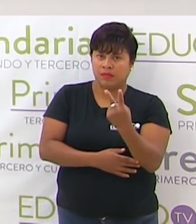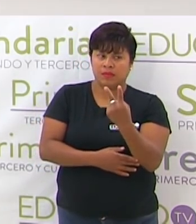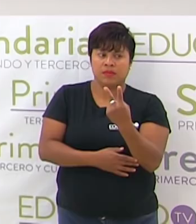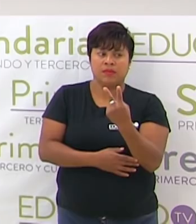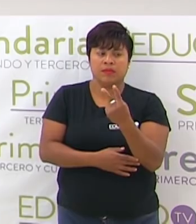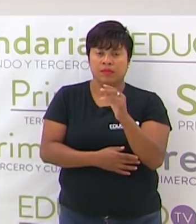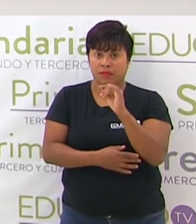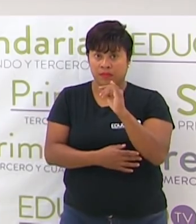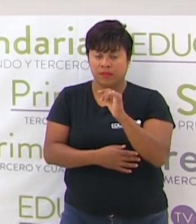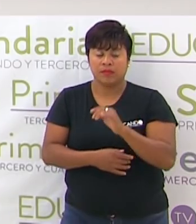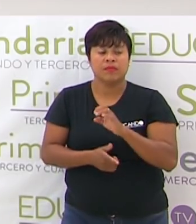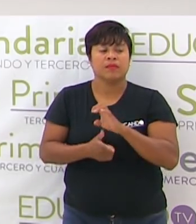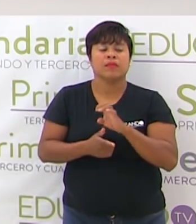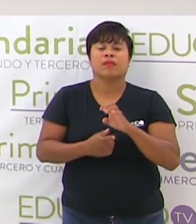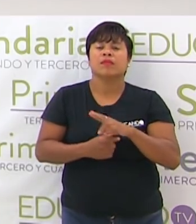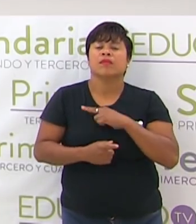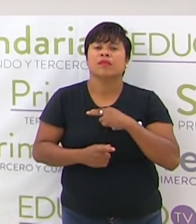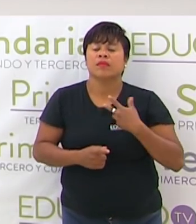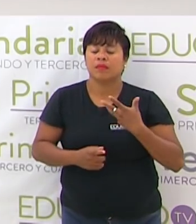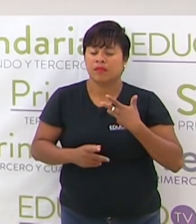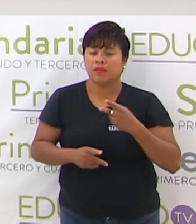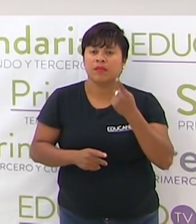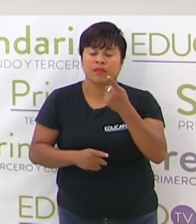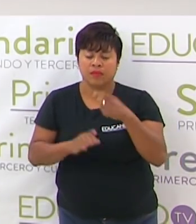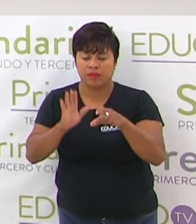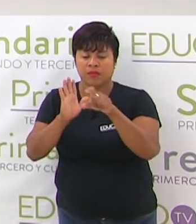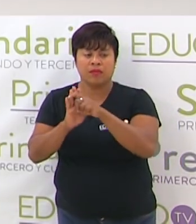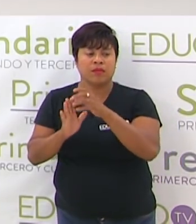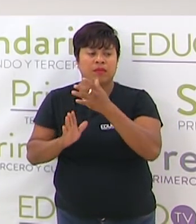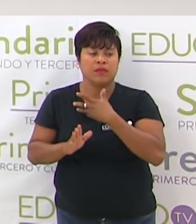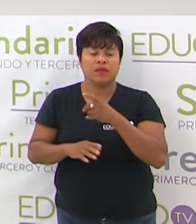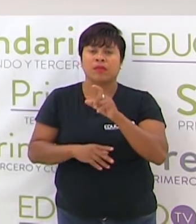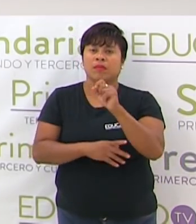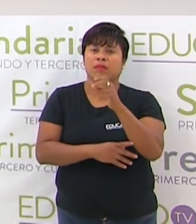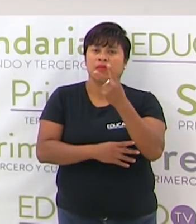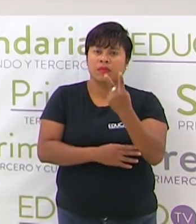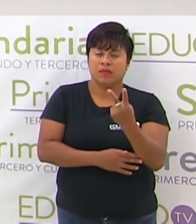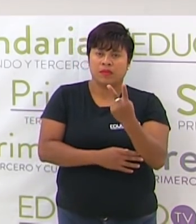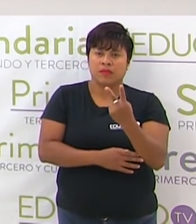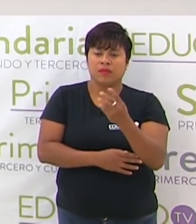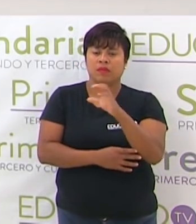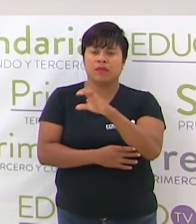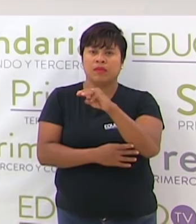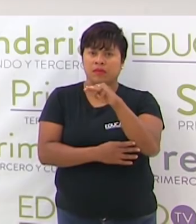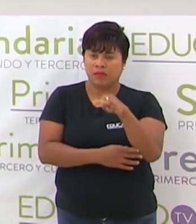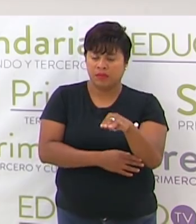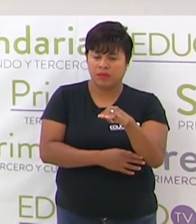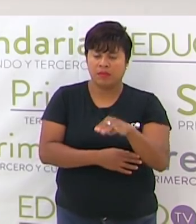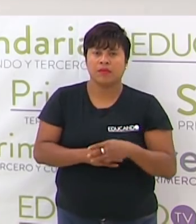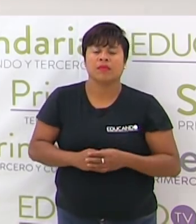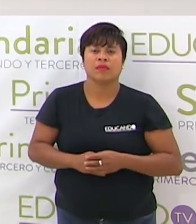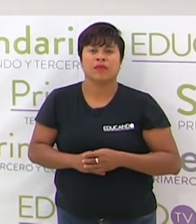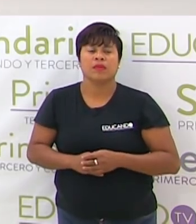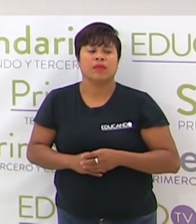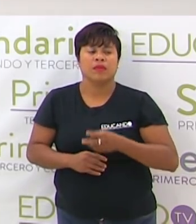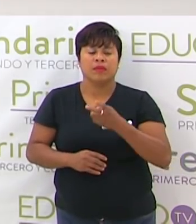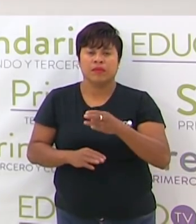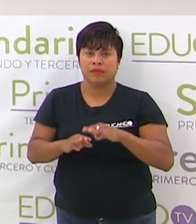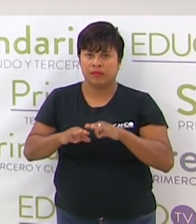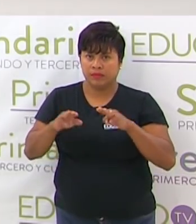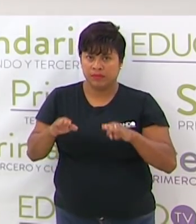22, ¿verdad? Entonces tenemos una figura que tiene 22 centímetros